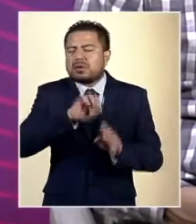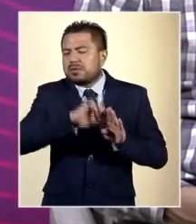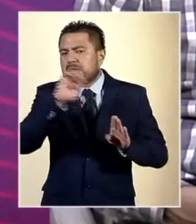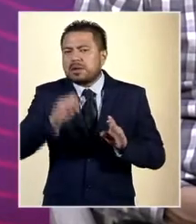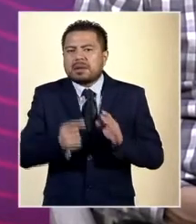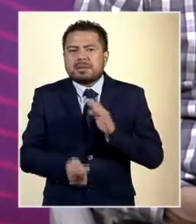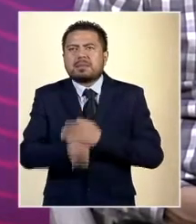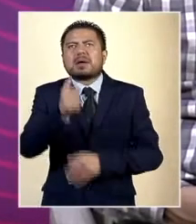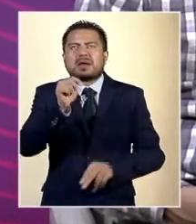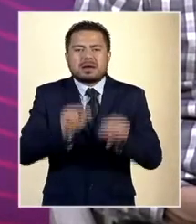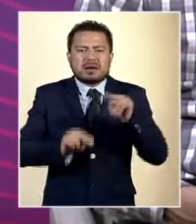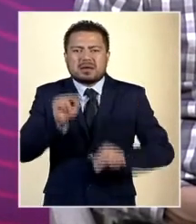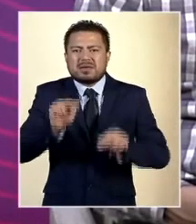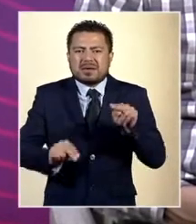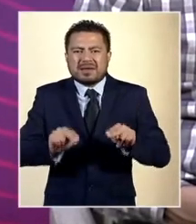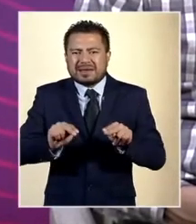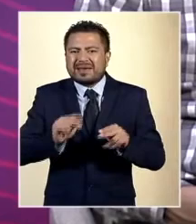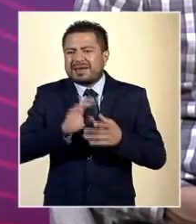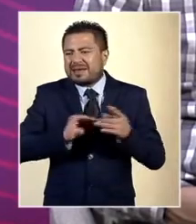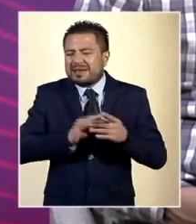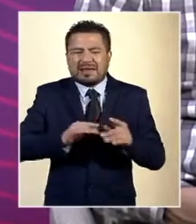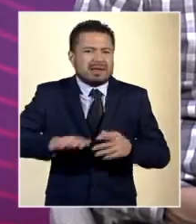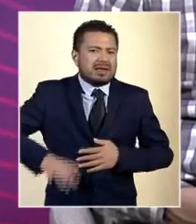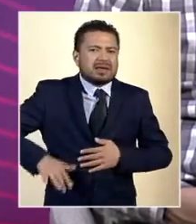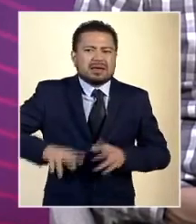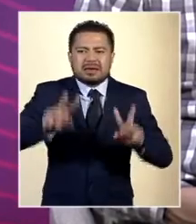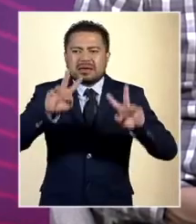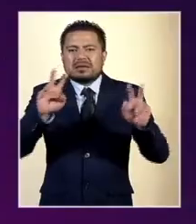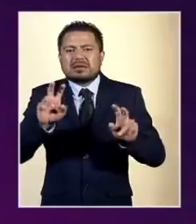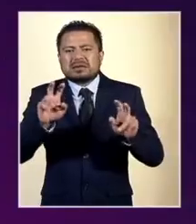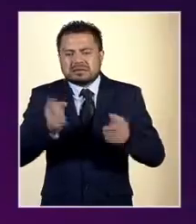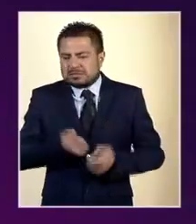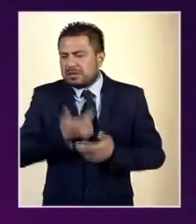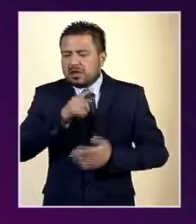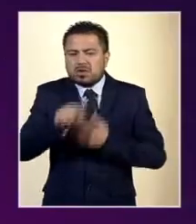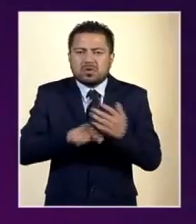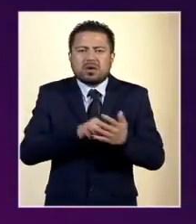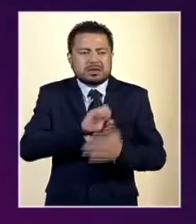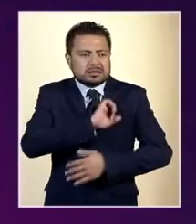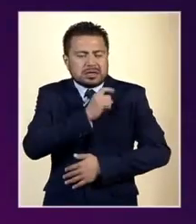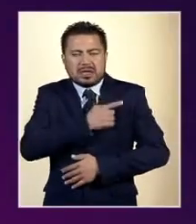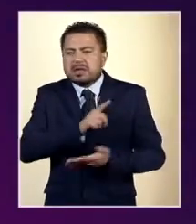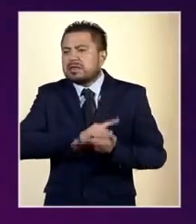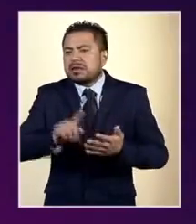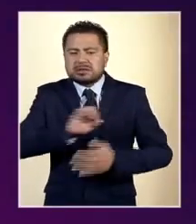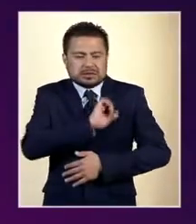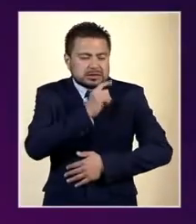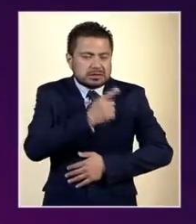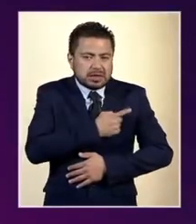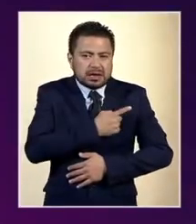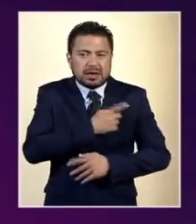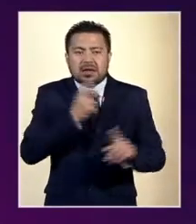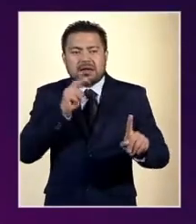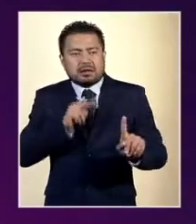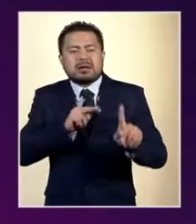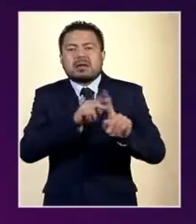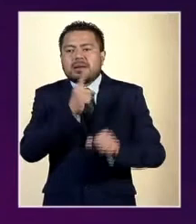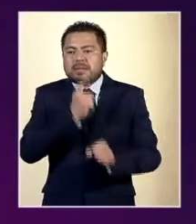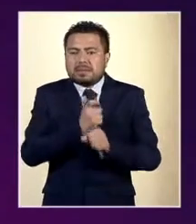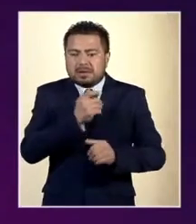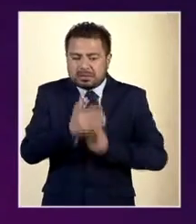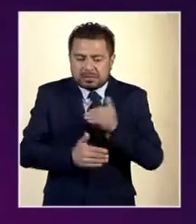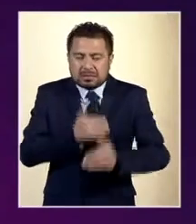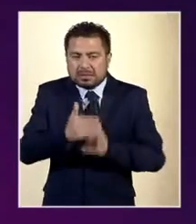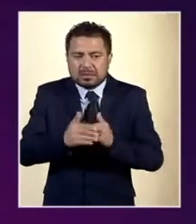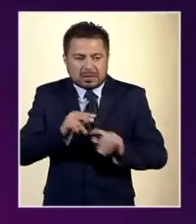de los primeros niveles, o lo que comentabas hace rato, del tema de la exclusión de los espacios de salud o el tema del derecho a la salud, pues vemos que los primeros